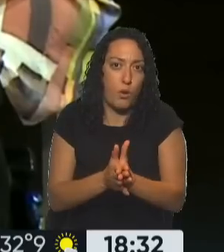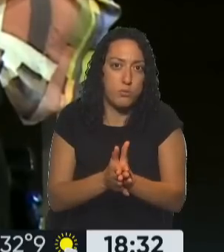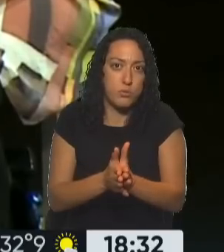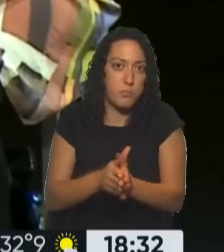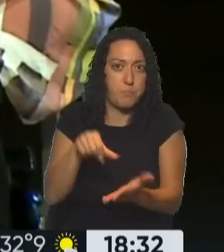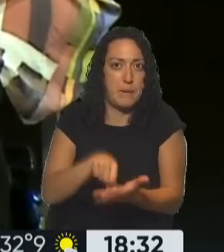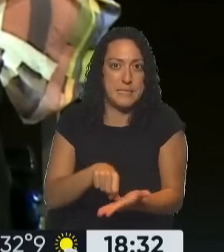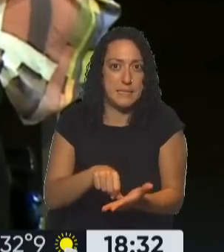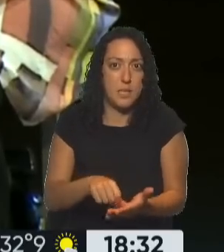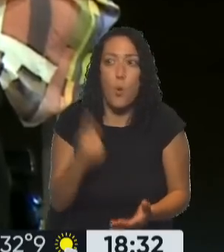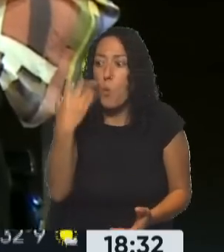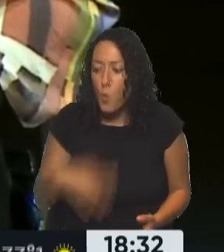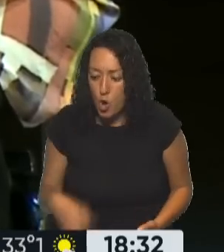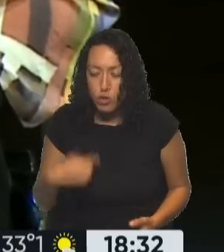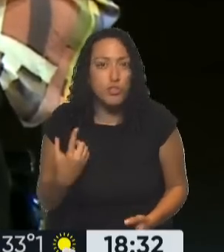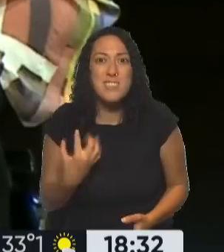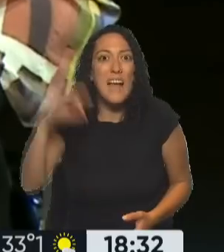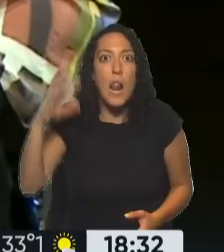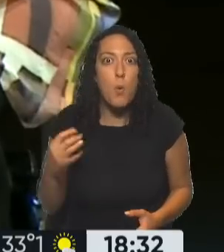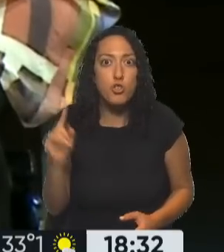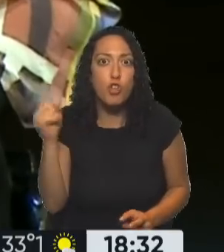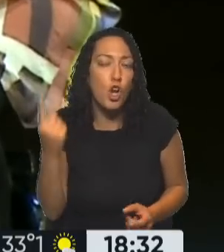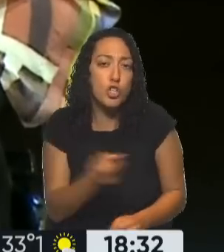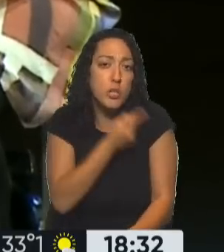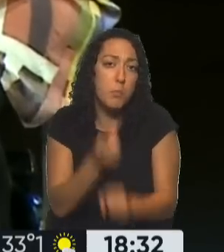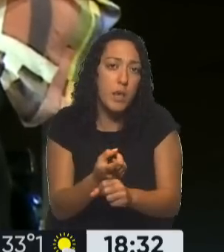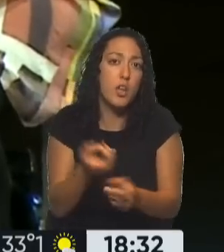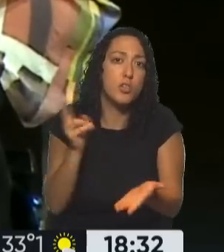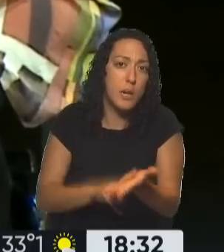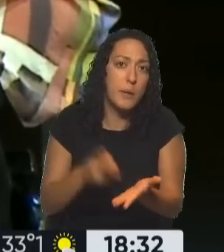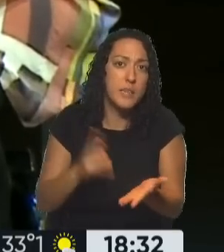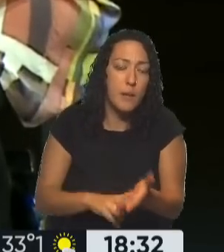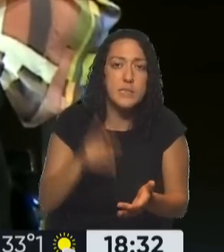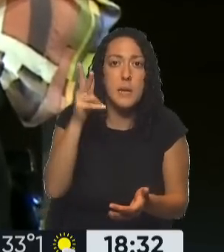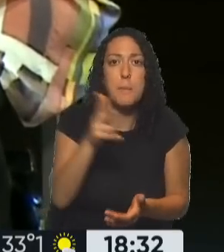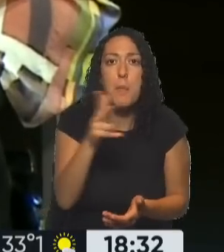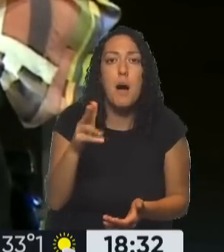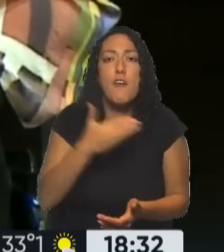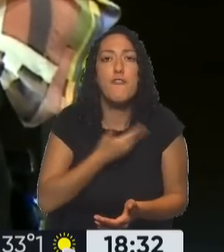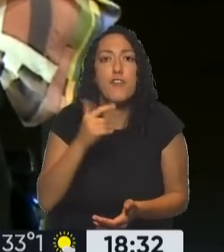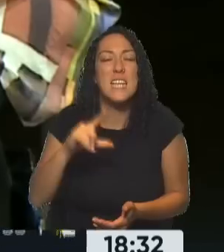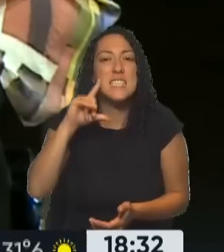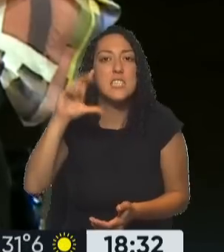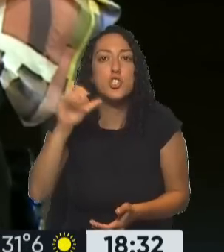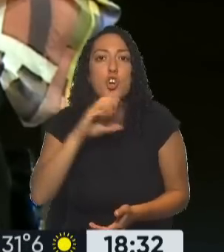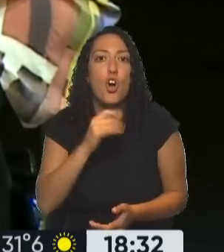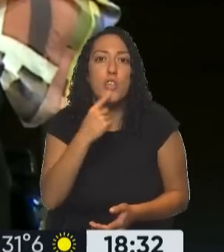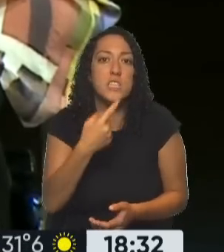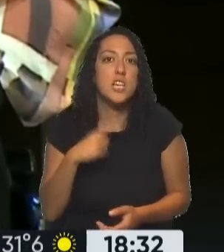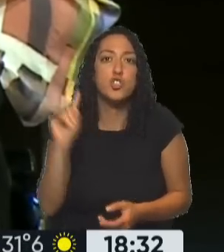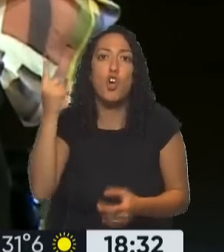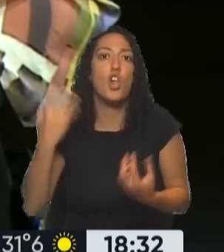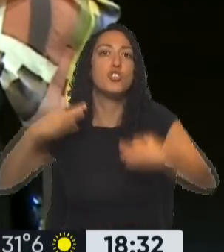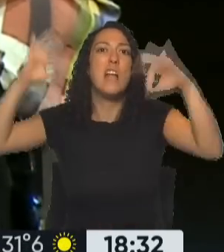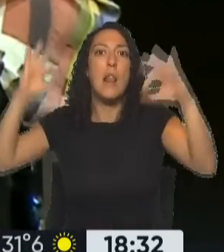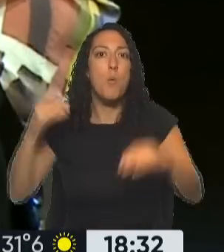Aquí nadie se salva solo, repetía una y otra vez, parafraseando al Papa Francisco. Y no nos salvamos solos. Acá